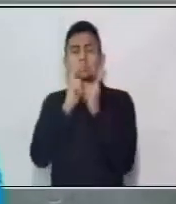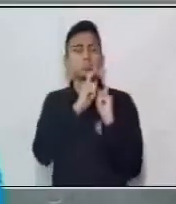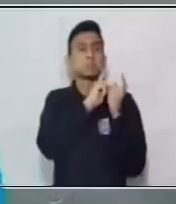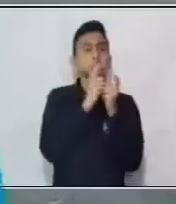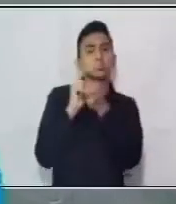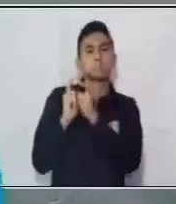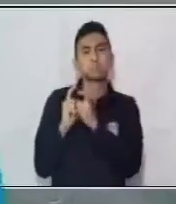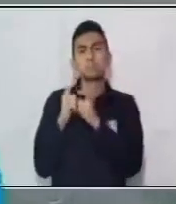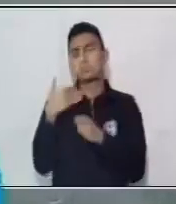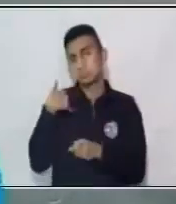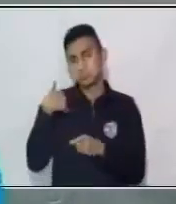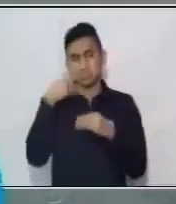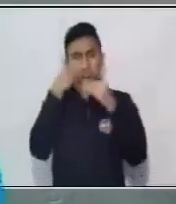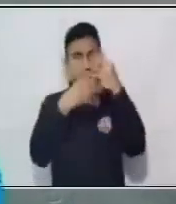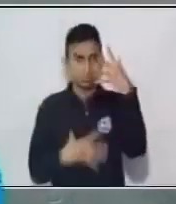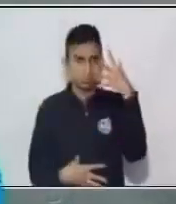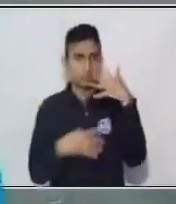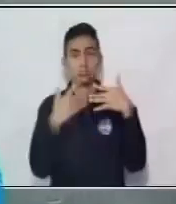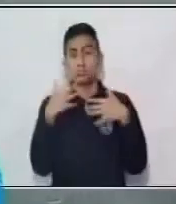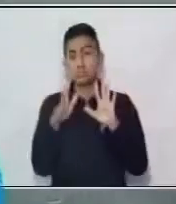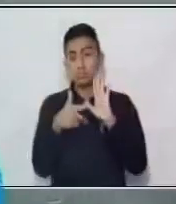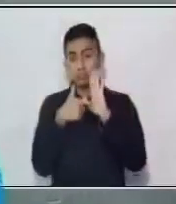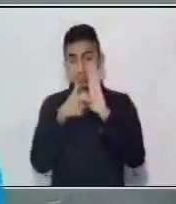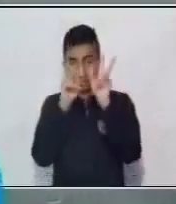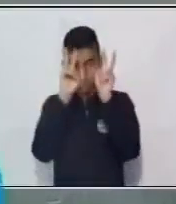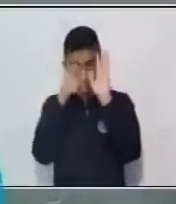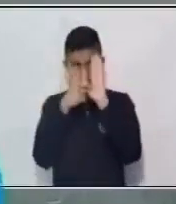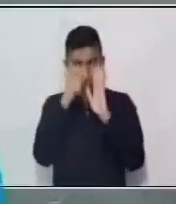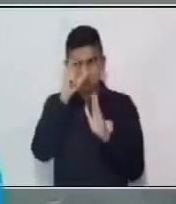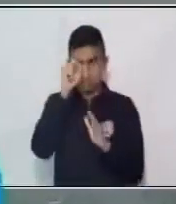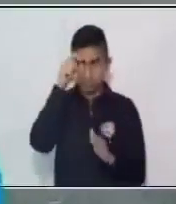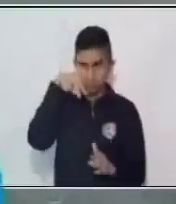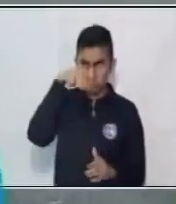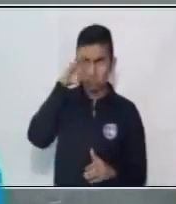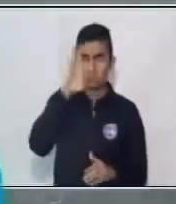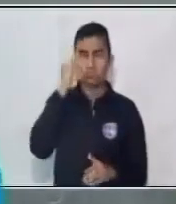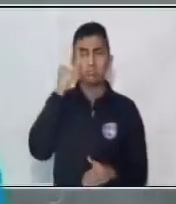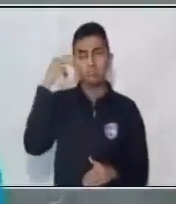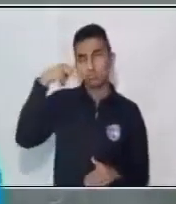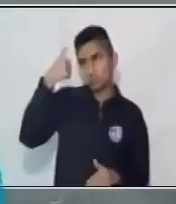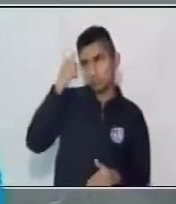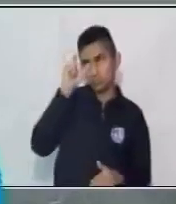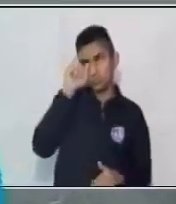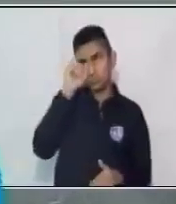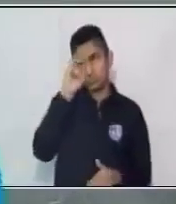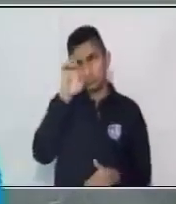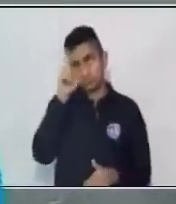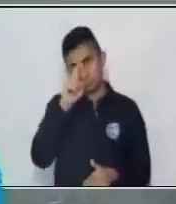varias combinaciones. Yo les voy a presentar las combinaciones